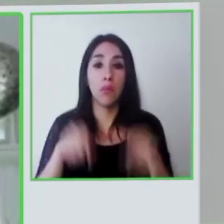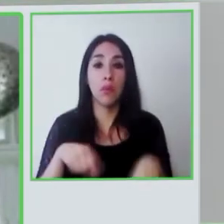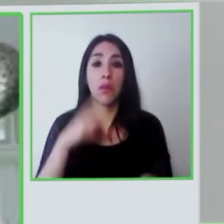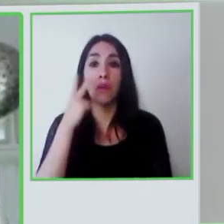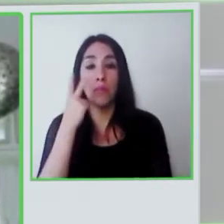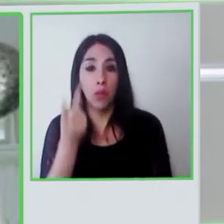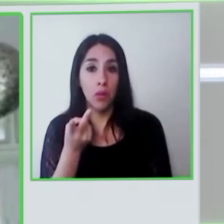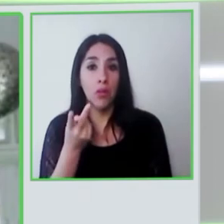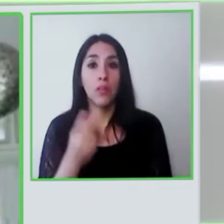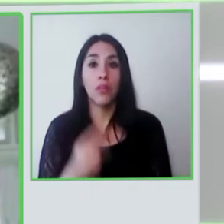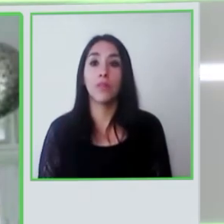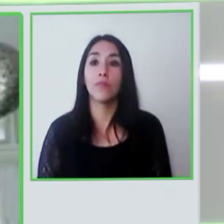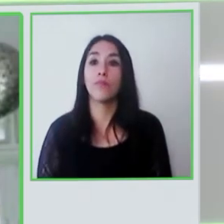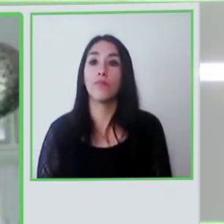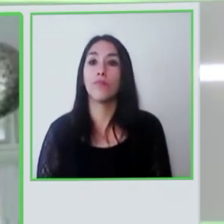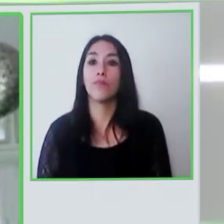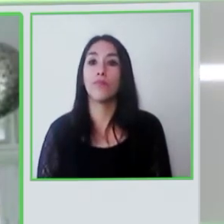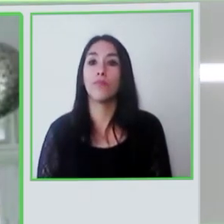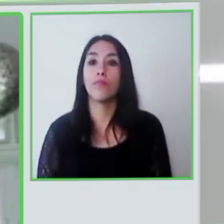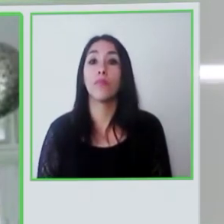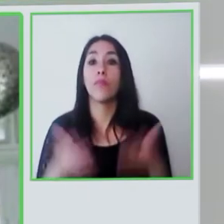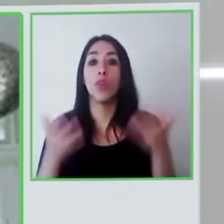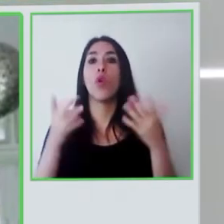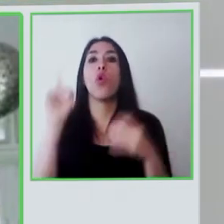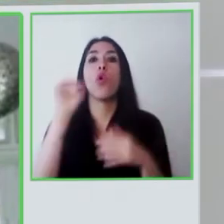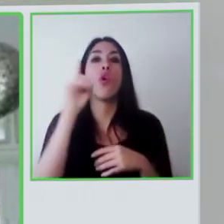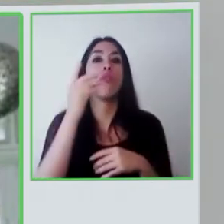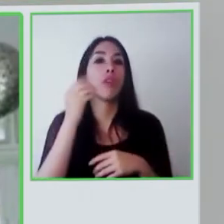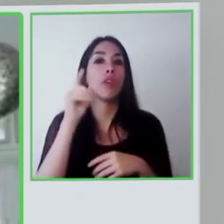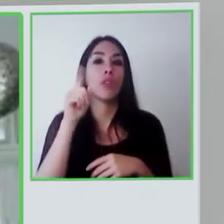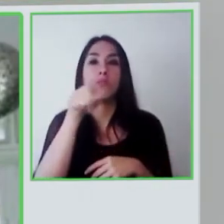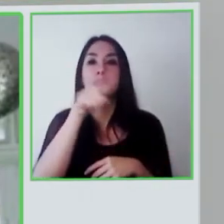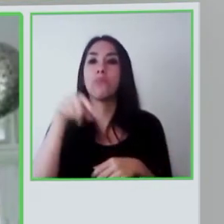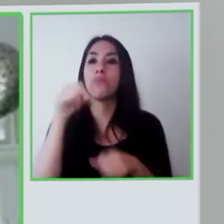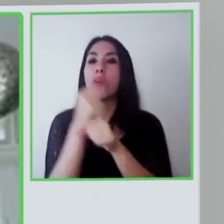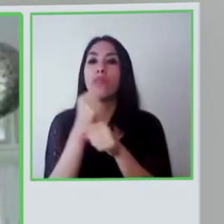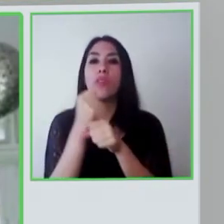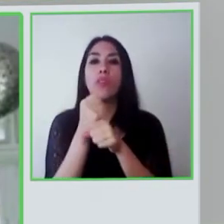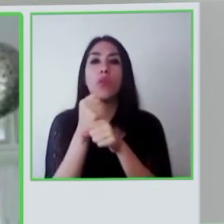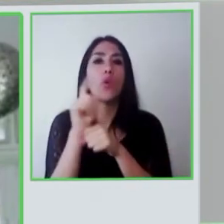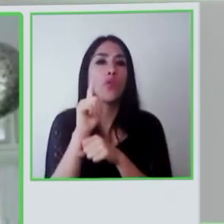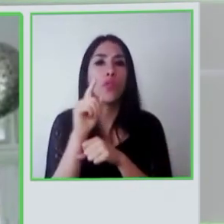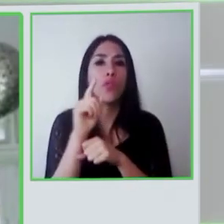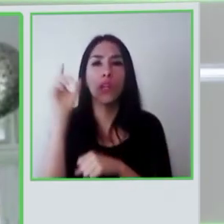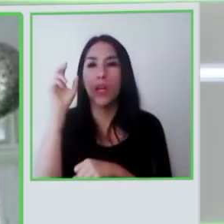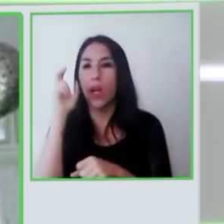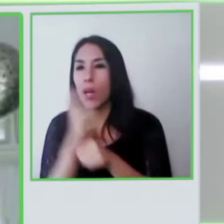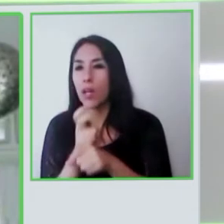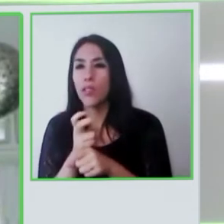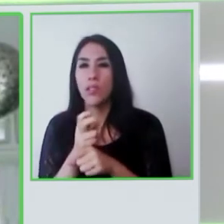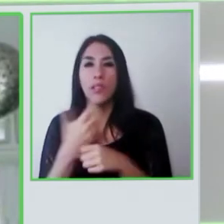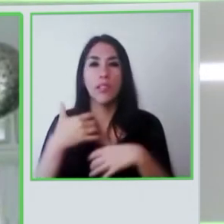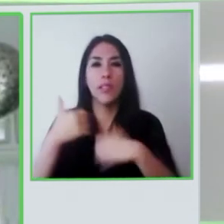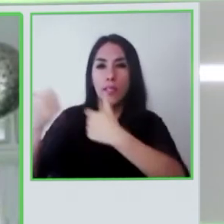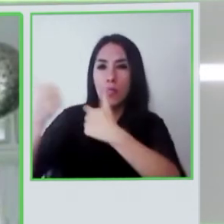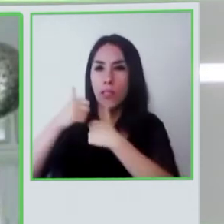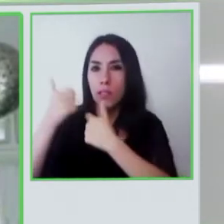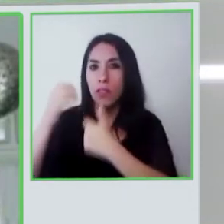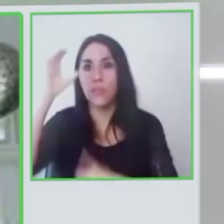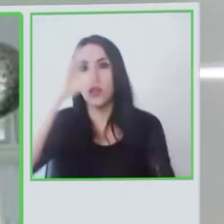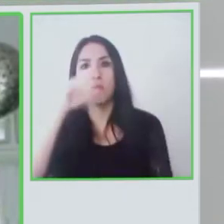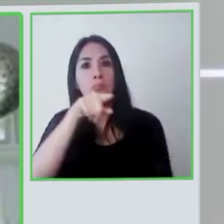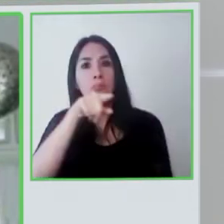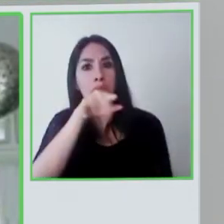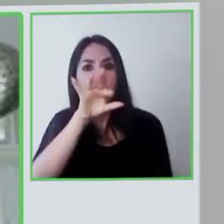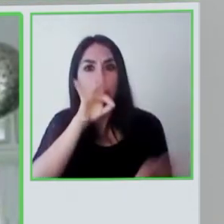en donde se ha entendido que hay desafíos que podemos tener buscamos